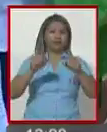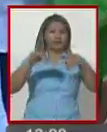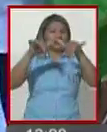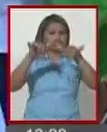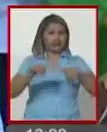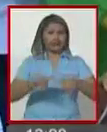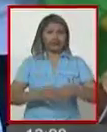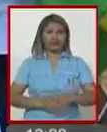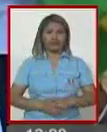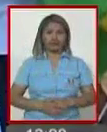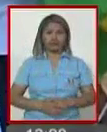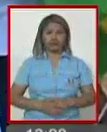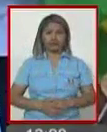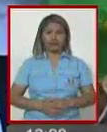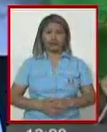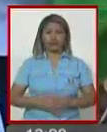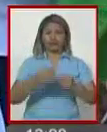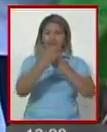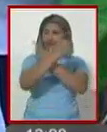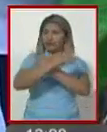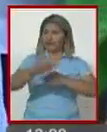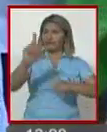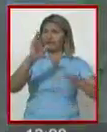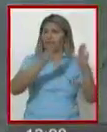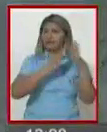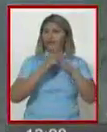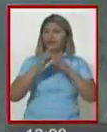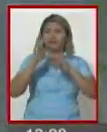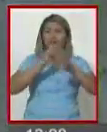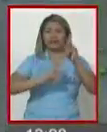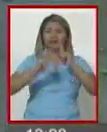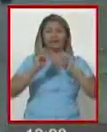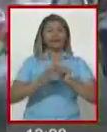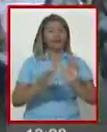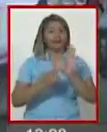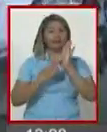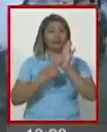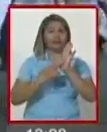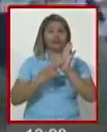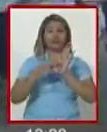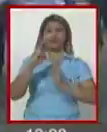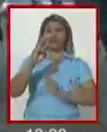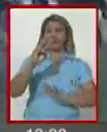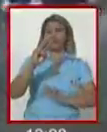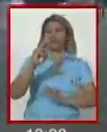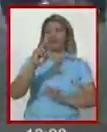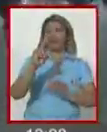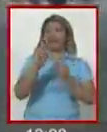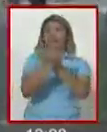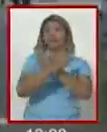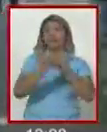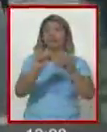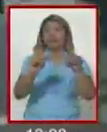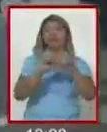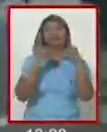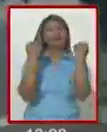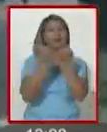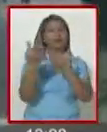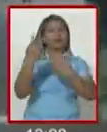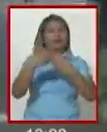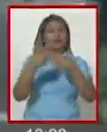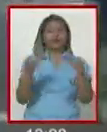establecer las libertades ciudadanas asimismo representantes del movimiento demócrata social se sumaron y